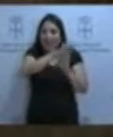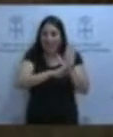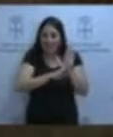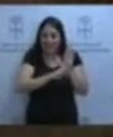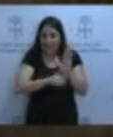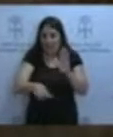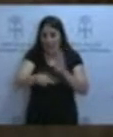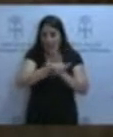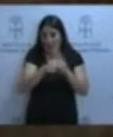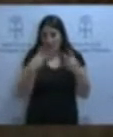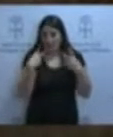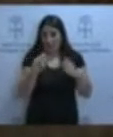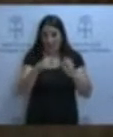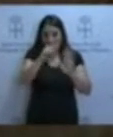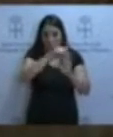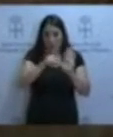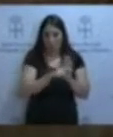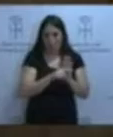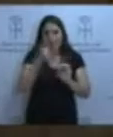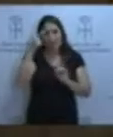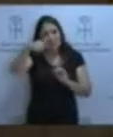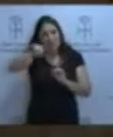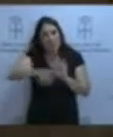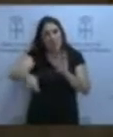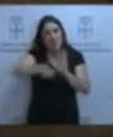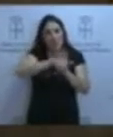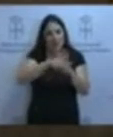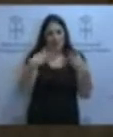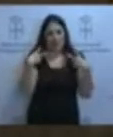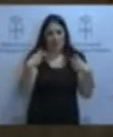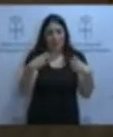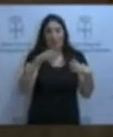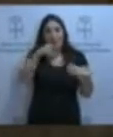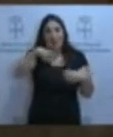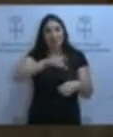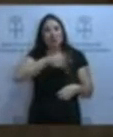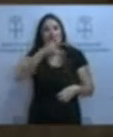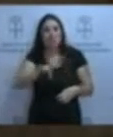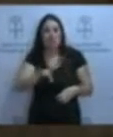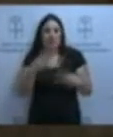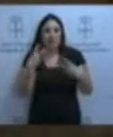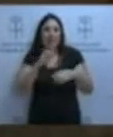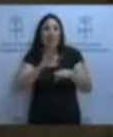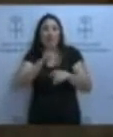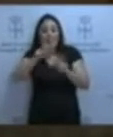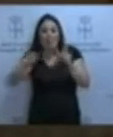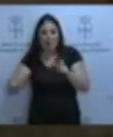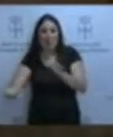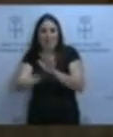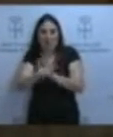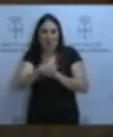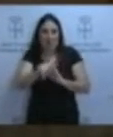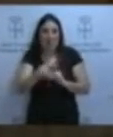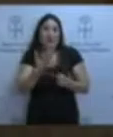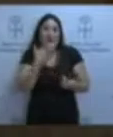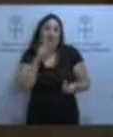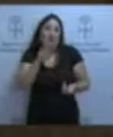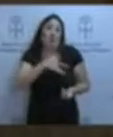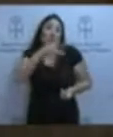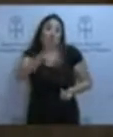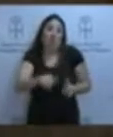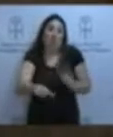fiscales. Sabemos que fueron defraudadores de Hacienda porque se acogieron a la amnistía fiscal para defraudadores. Eso, si tú te acoges a una amnistía fiscal